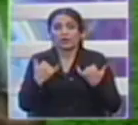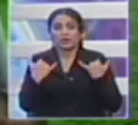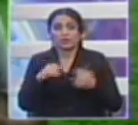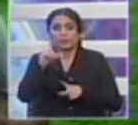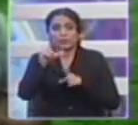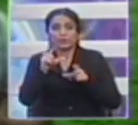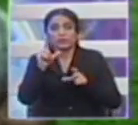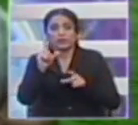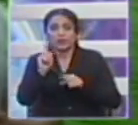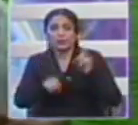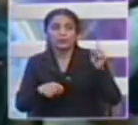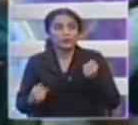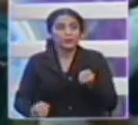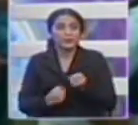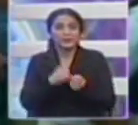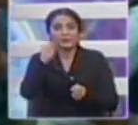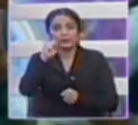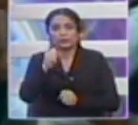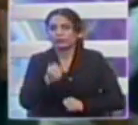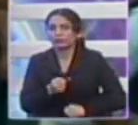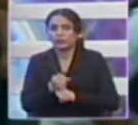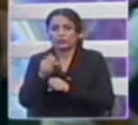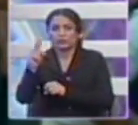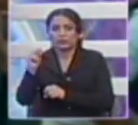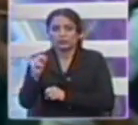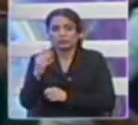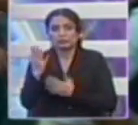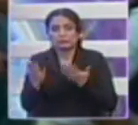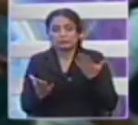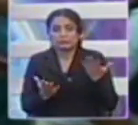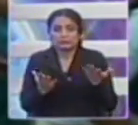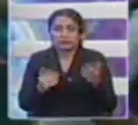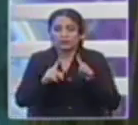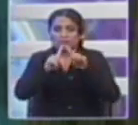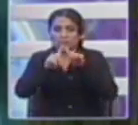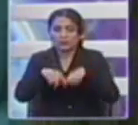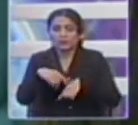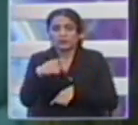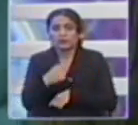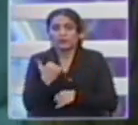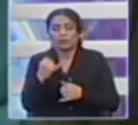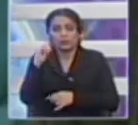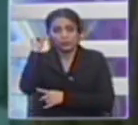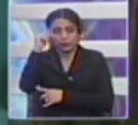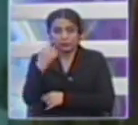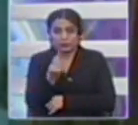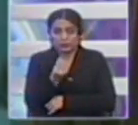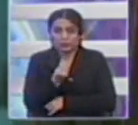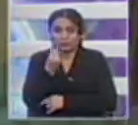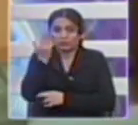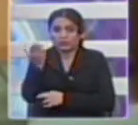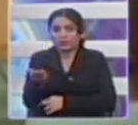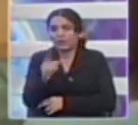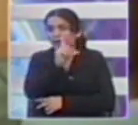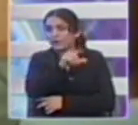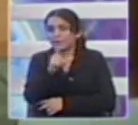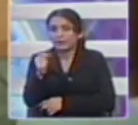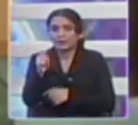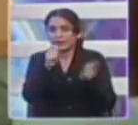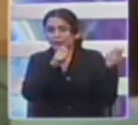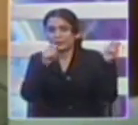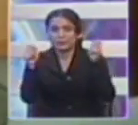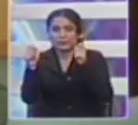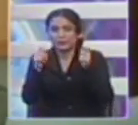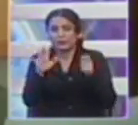se definirá qué porcentajes de dinero se destina para la promoción electoral del presupuesto que para la consulta es de más de